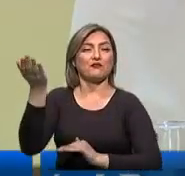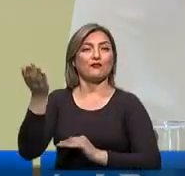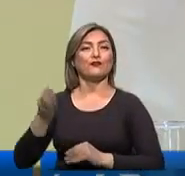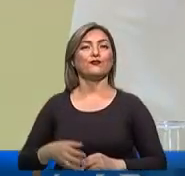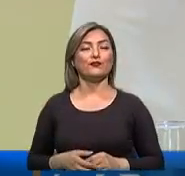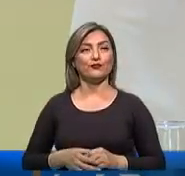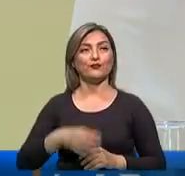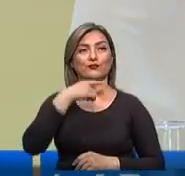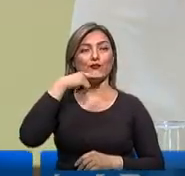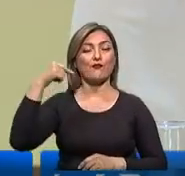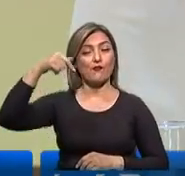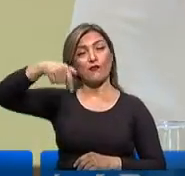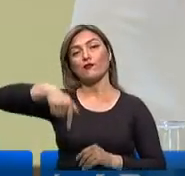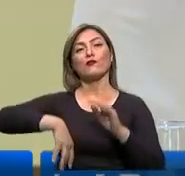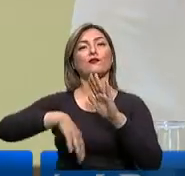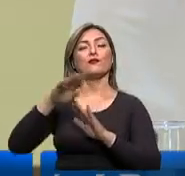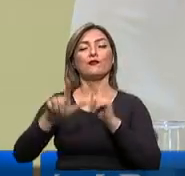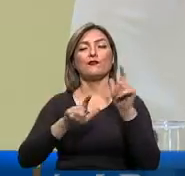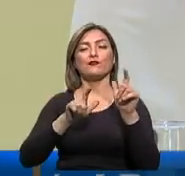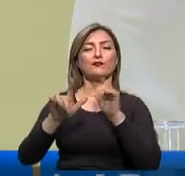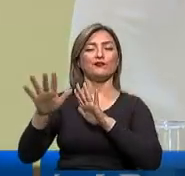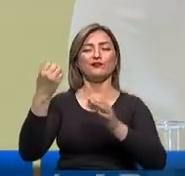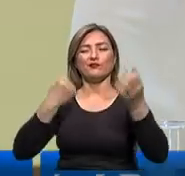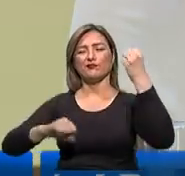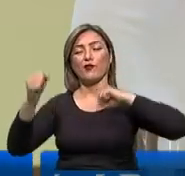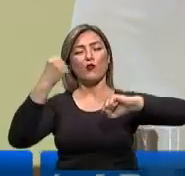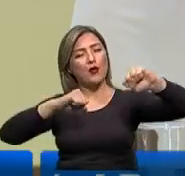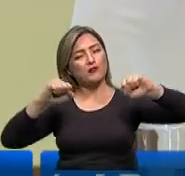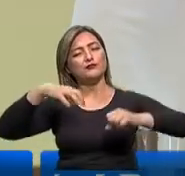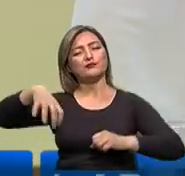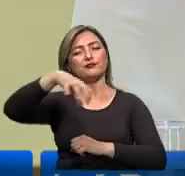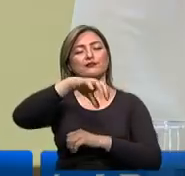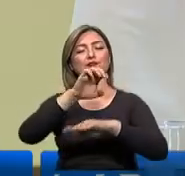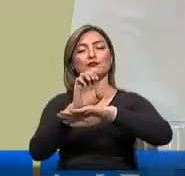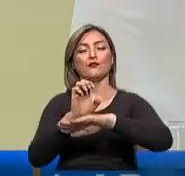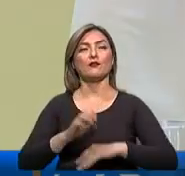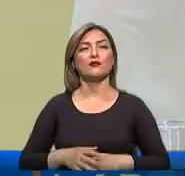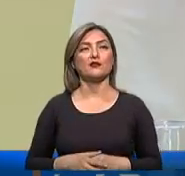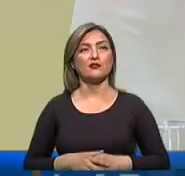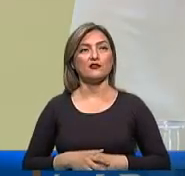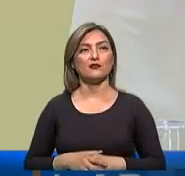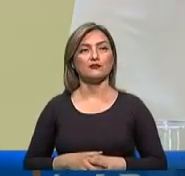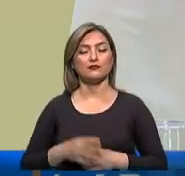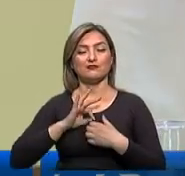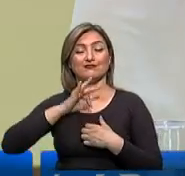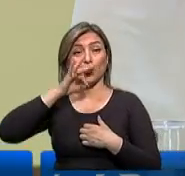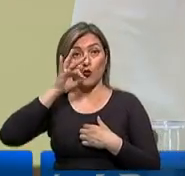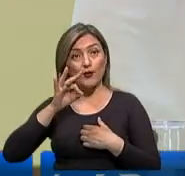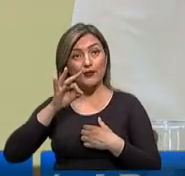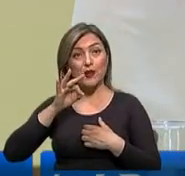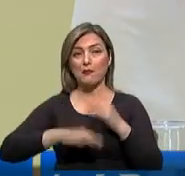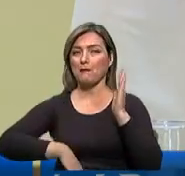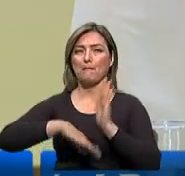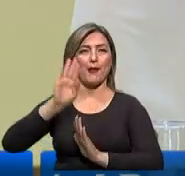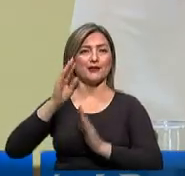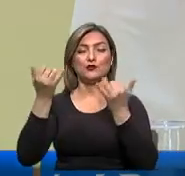transforma en el feriado de mayor movimiento de personas registradas en el país durante toda la pandemia. Pero